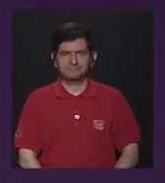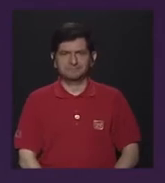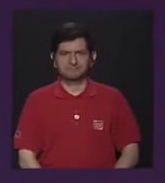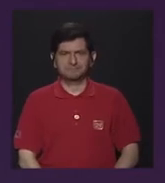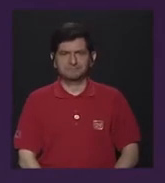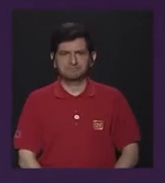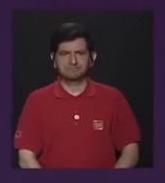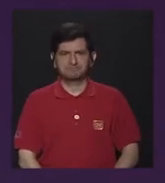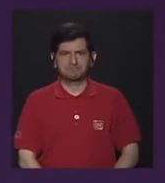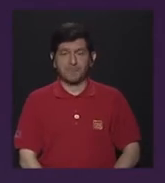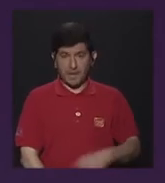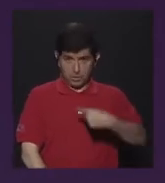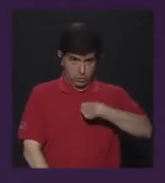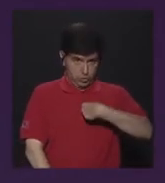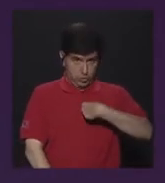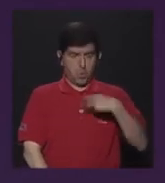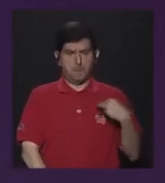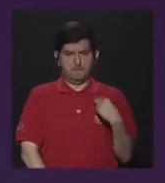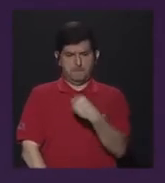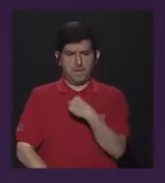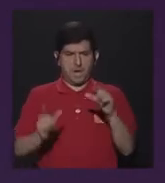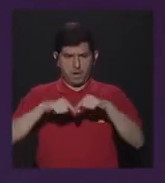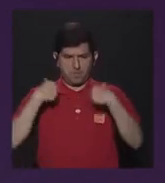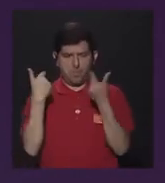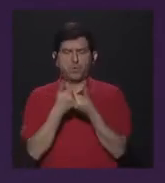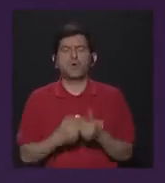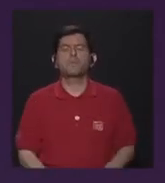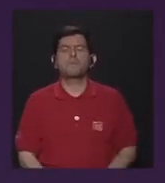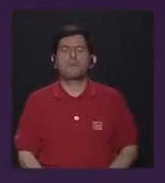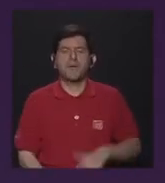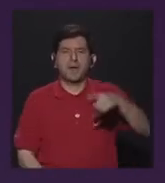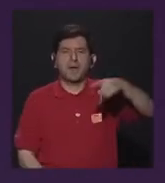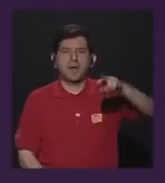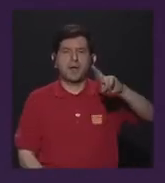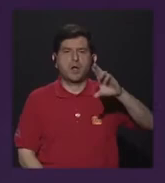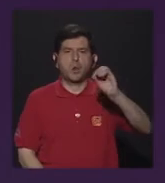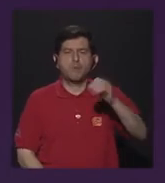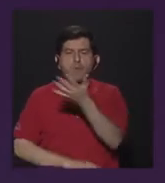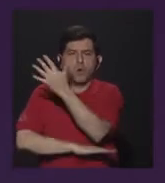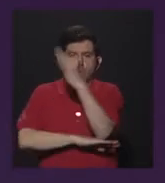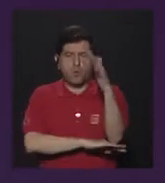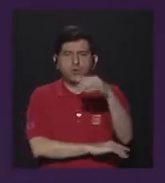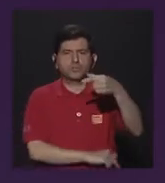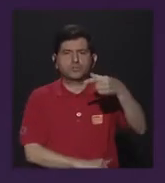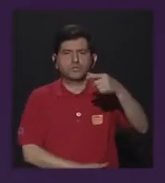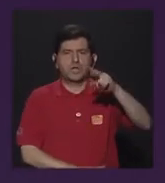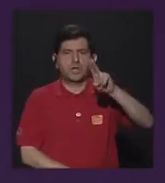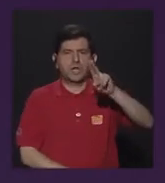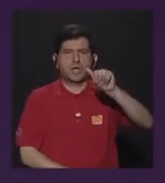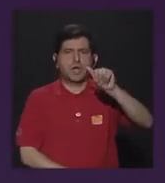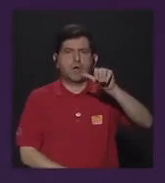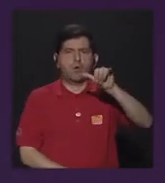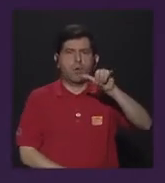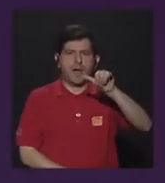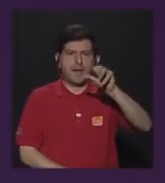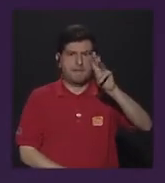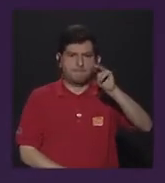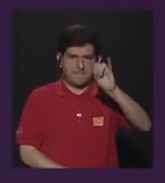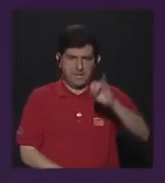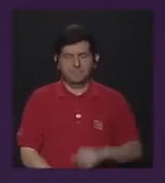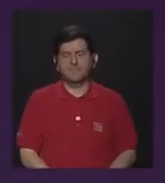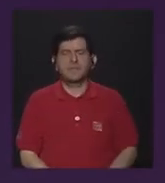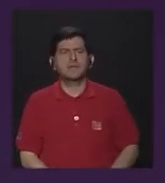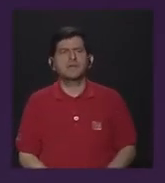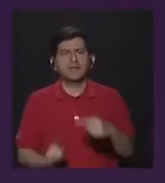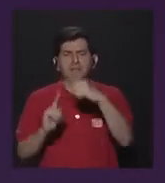bueno yo pertenezco al grupo de probosque wine y el grupo de provost qué guay me ha trabajado durante desde el año